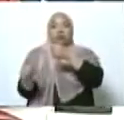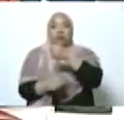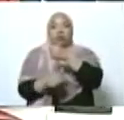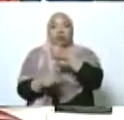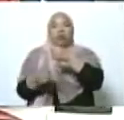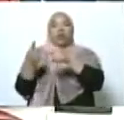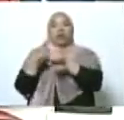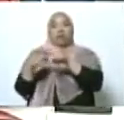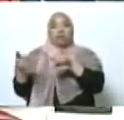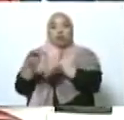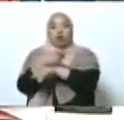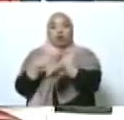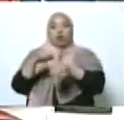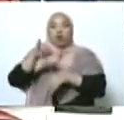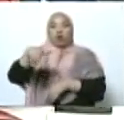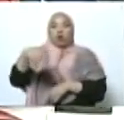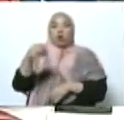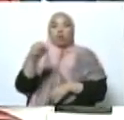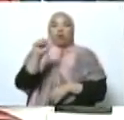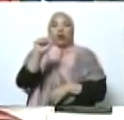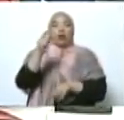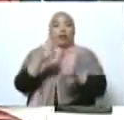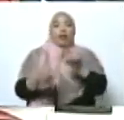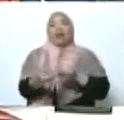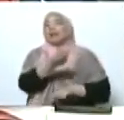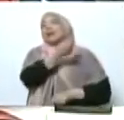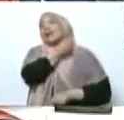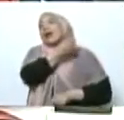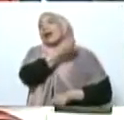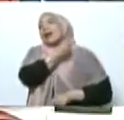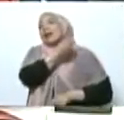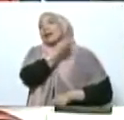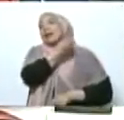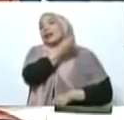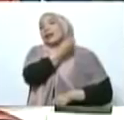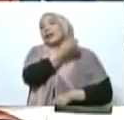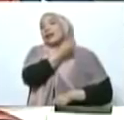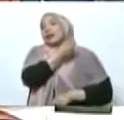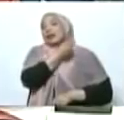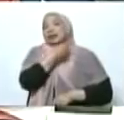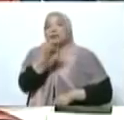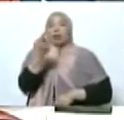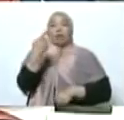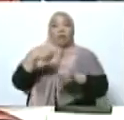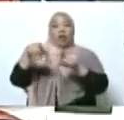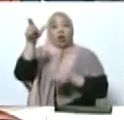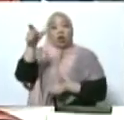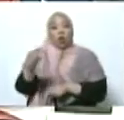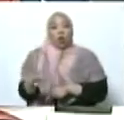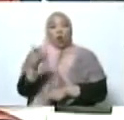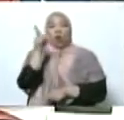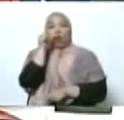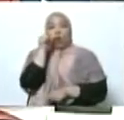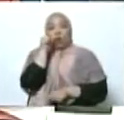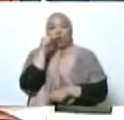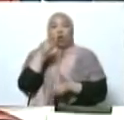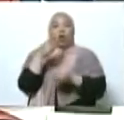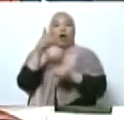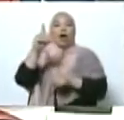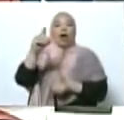Rodríguez, Tarek El Aizaim, Héctor Rodríguez, Adán